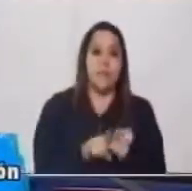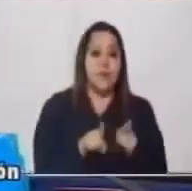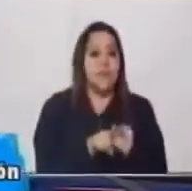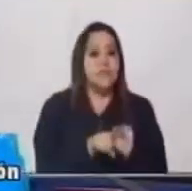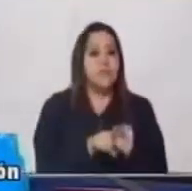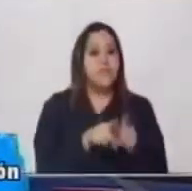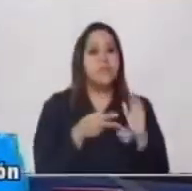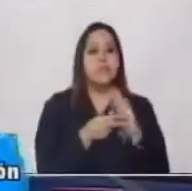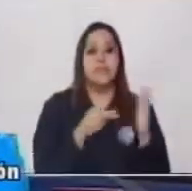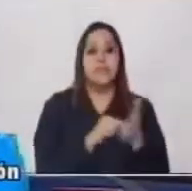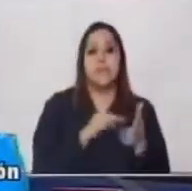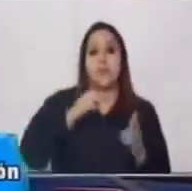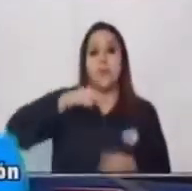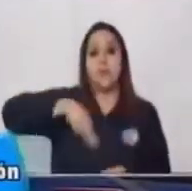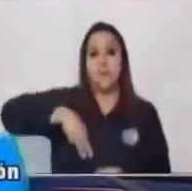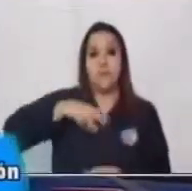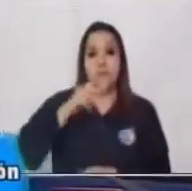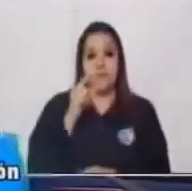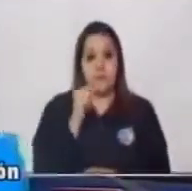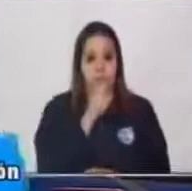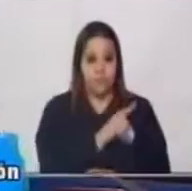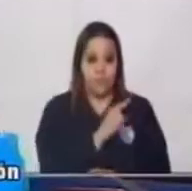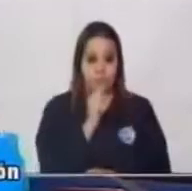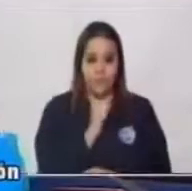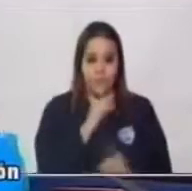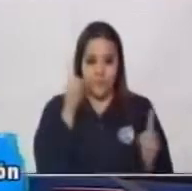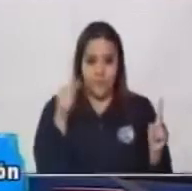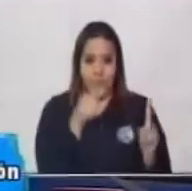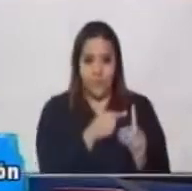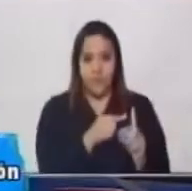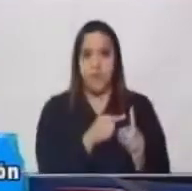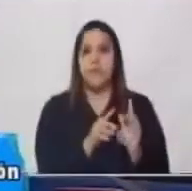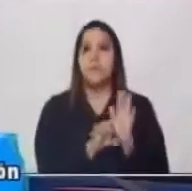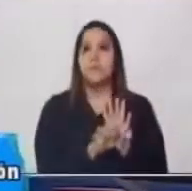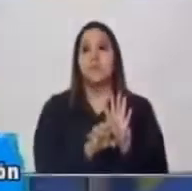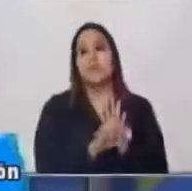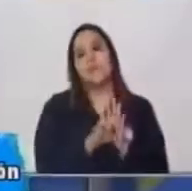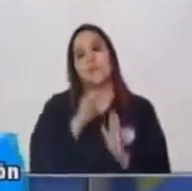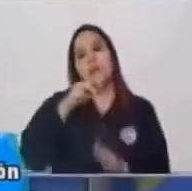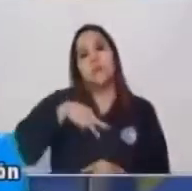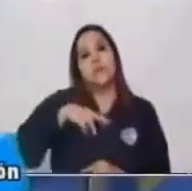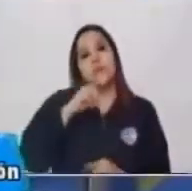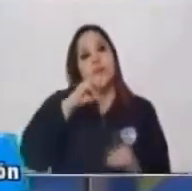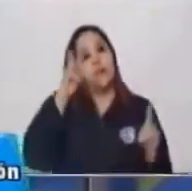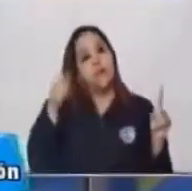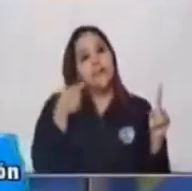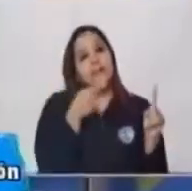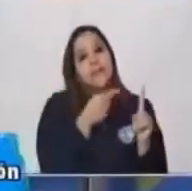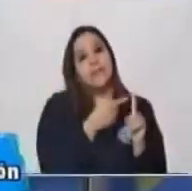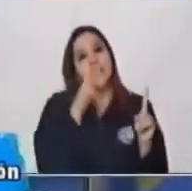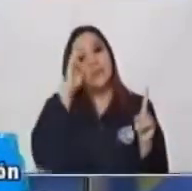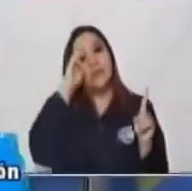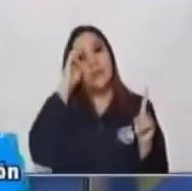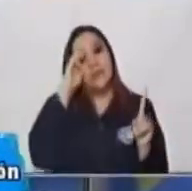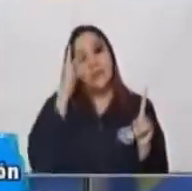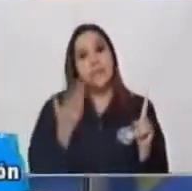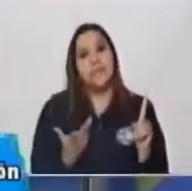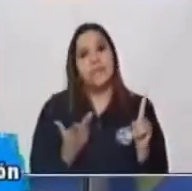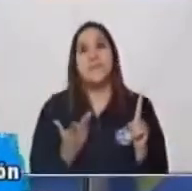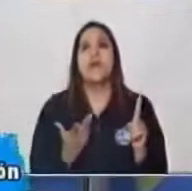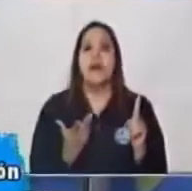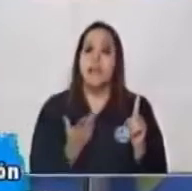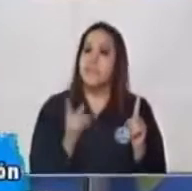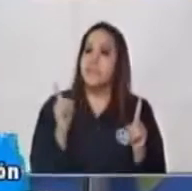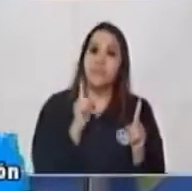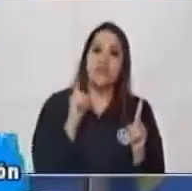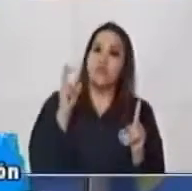modificador indirecto. Veamos nuevamente. Modificador directo, ¿recuerda? Muy bien. Es el que no